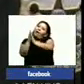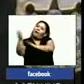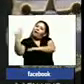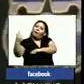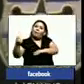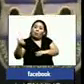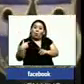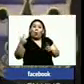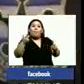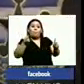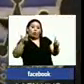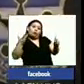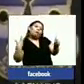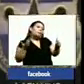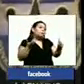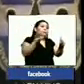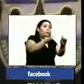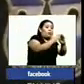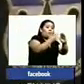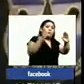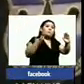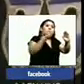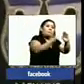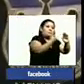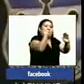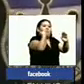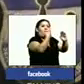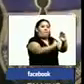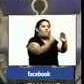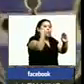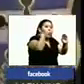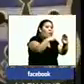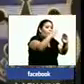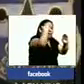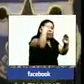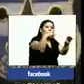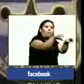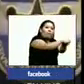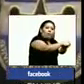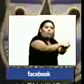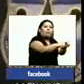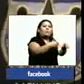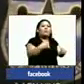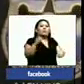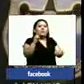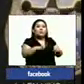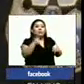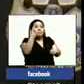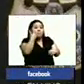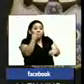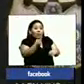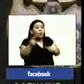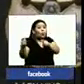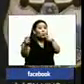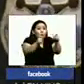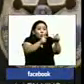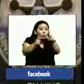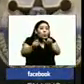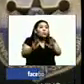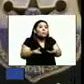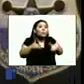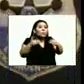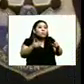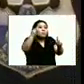Los agentes Se hacen presentes Al lugar Y efectivamente Encuentran Allí Al señor Con la menor Que considerar La edad Porque en este caso